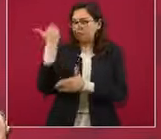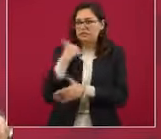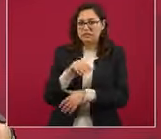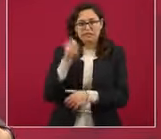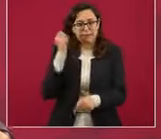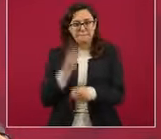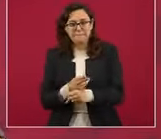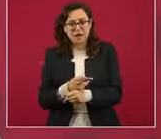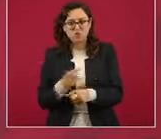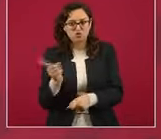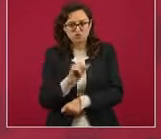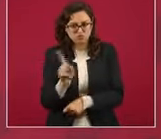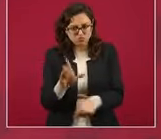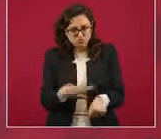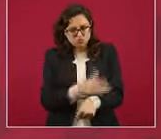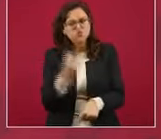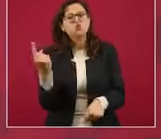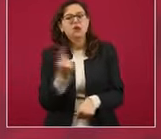pensábamos